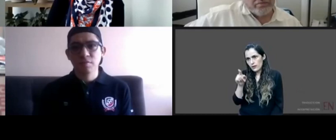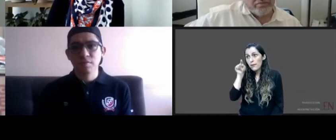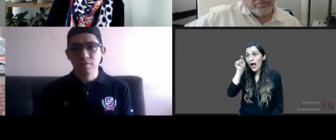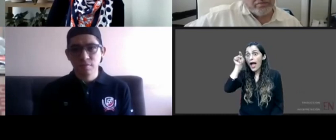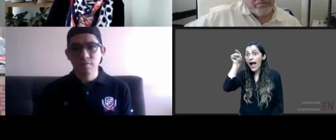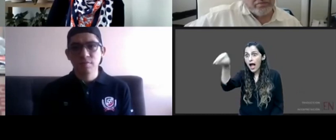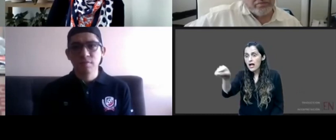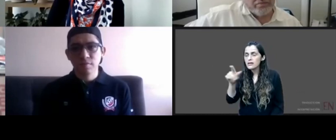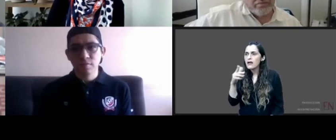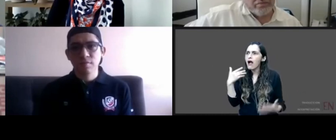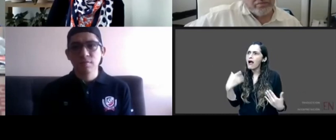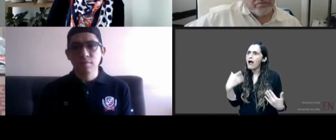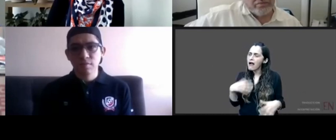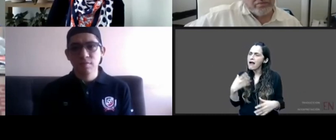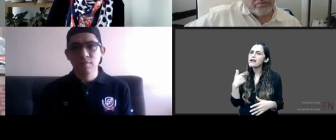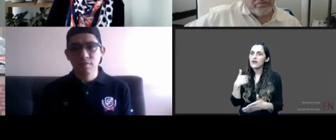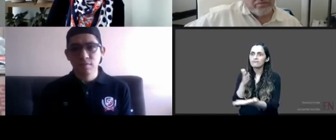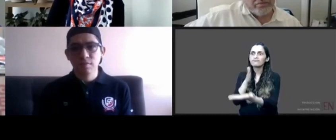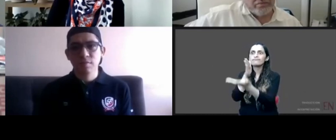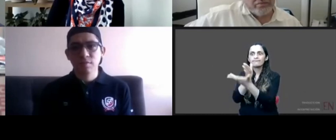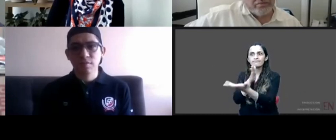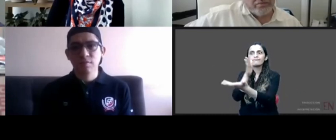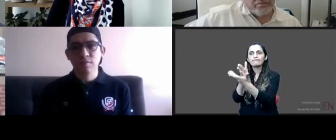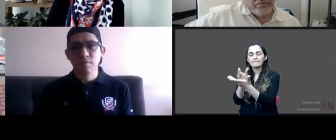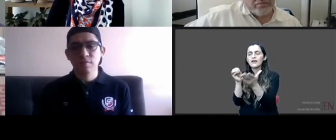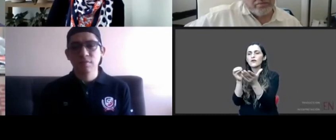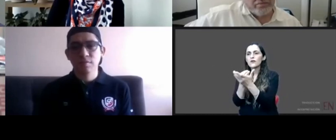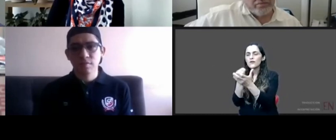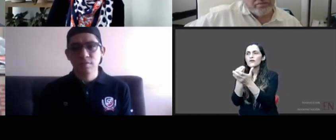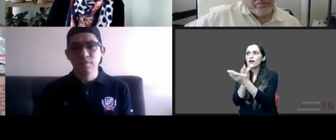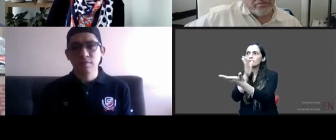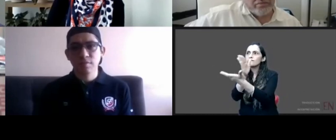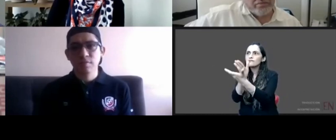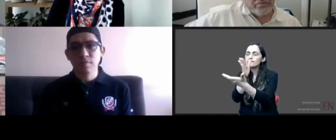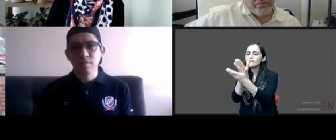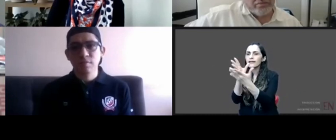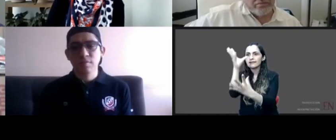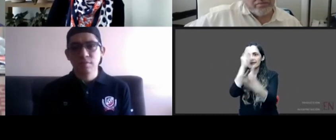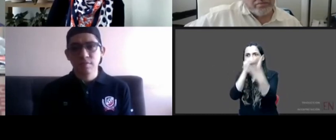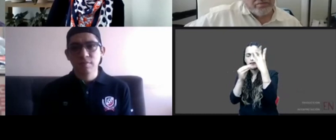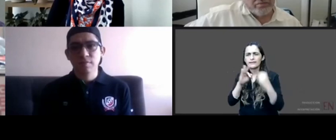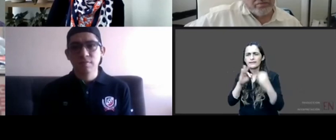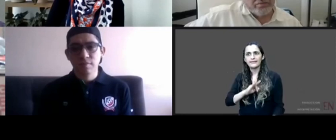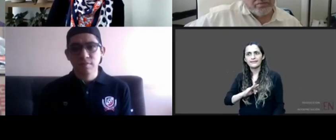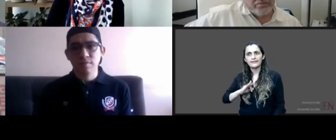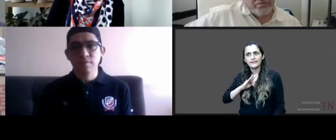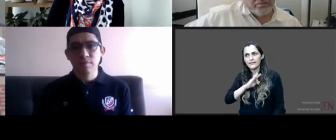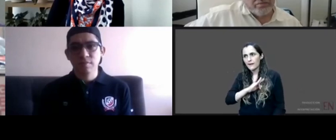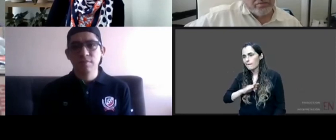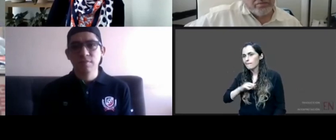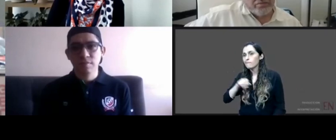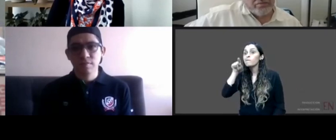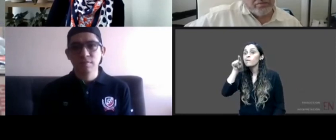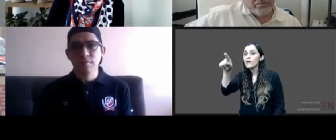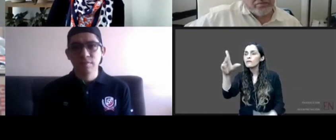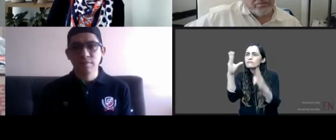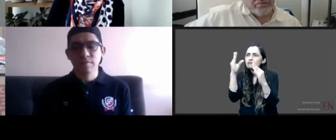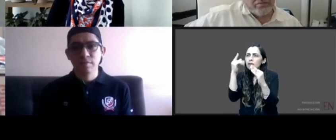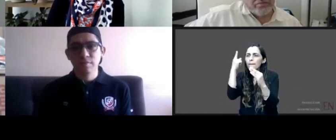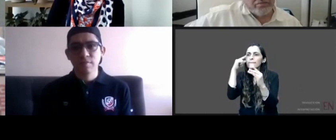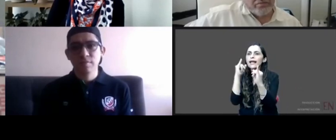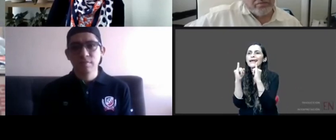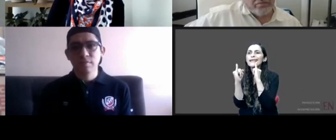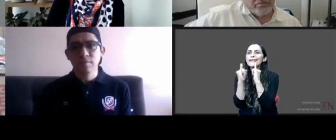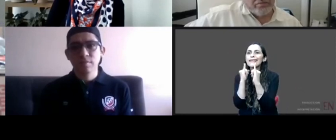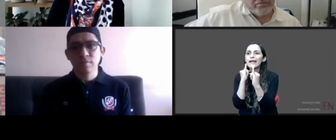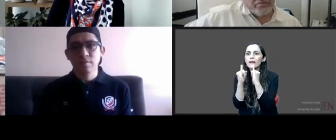muy, muy feliz tomé el diplomado y de ahí ya. Empecé a ser intérprete, apoyar a mis